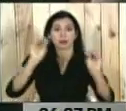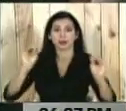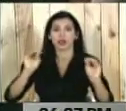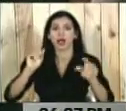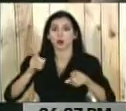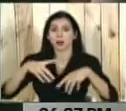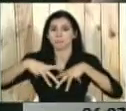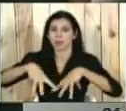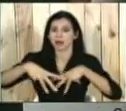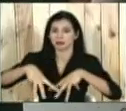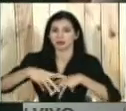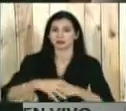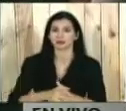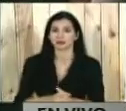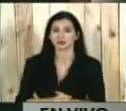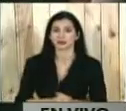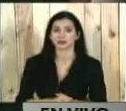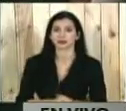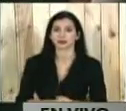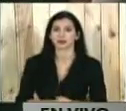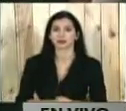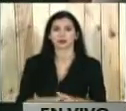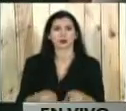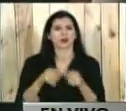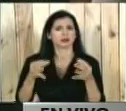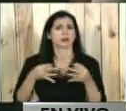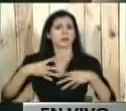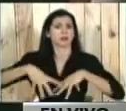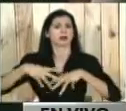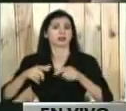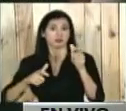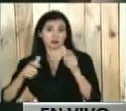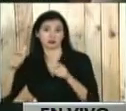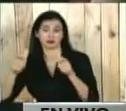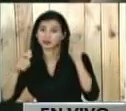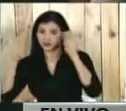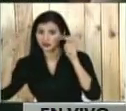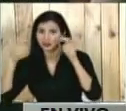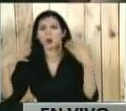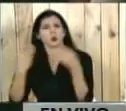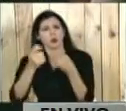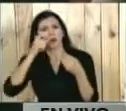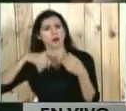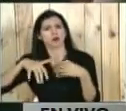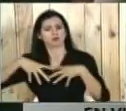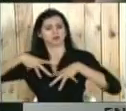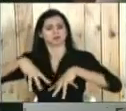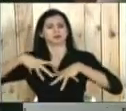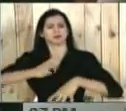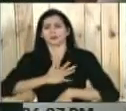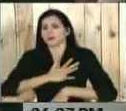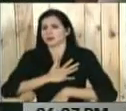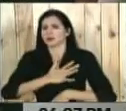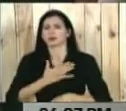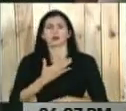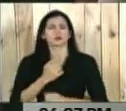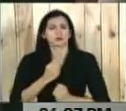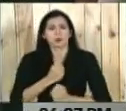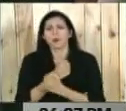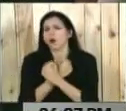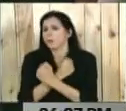de marchas, como siempre las marchas bolivarianas, con pueblo ferviente,